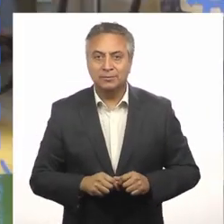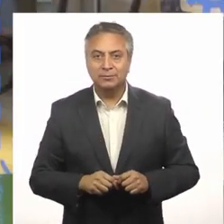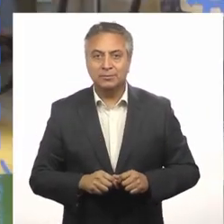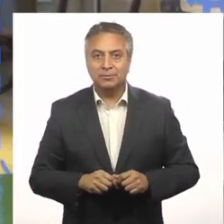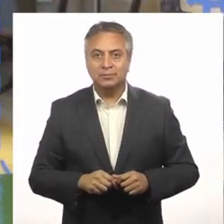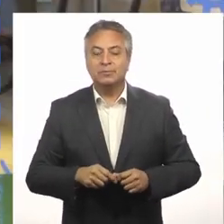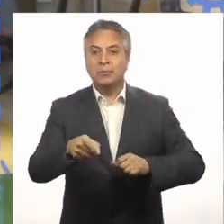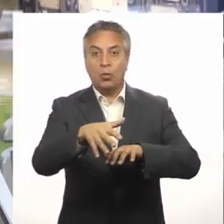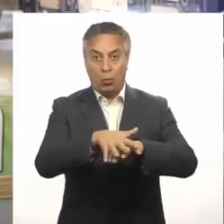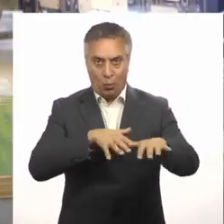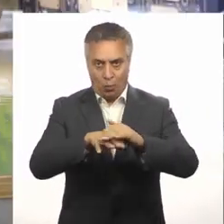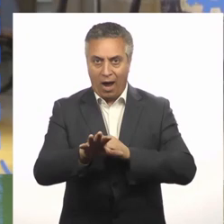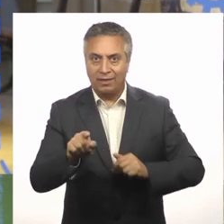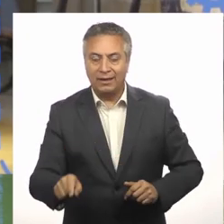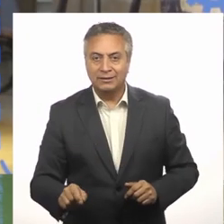guantes,